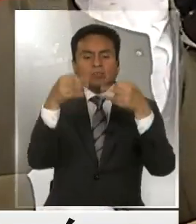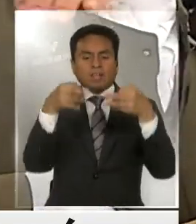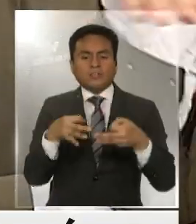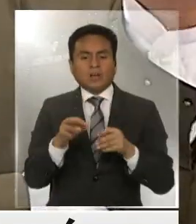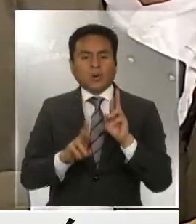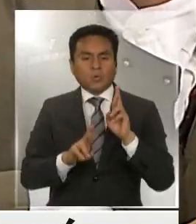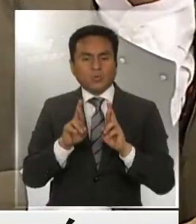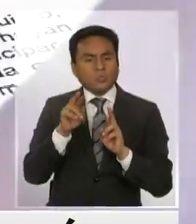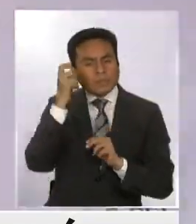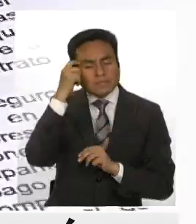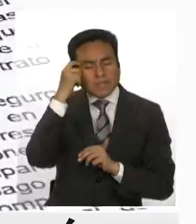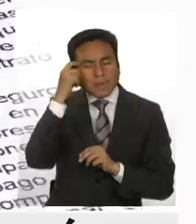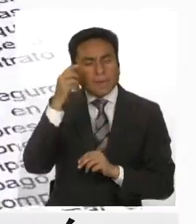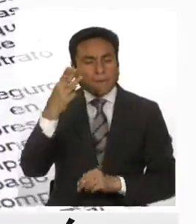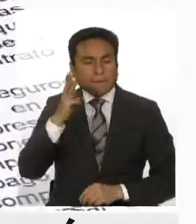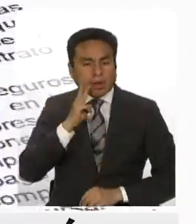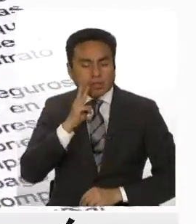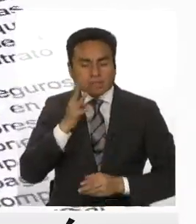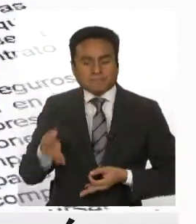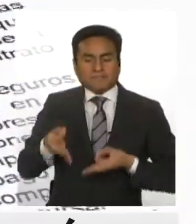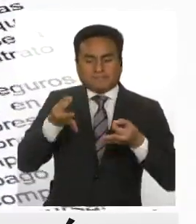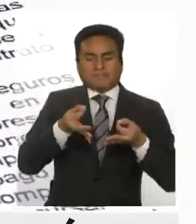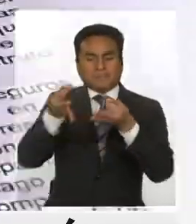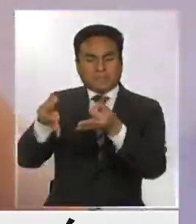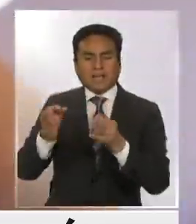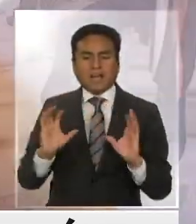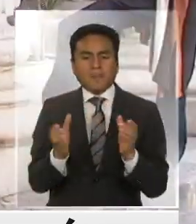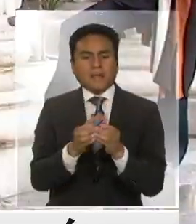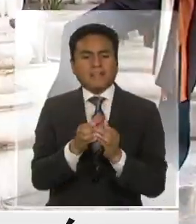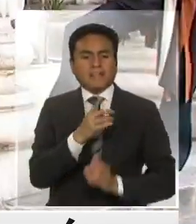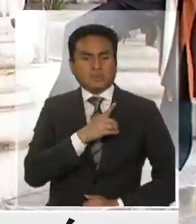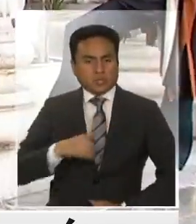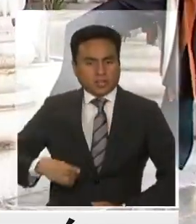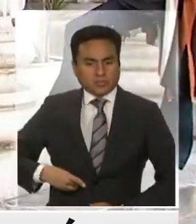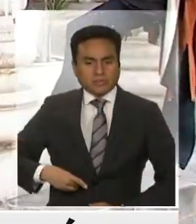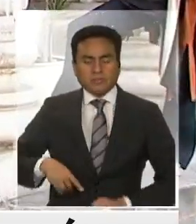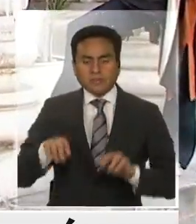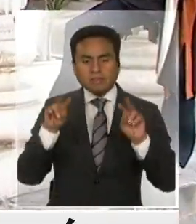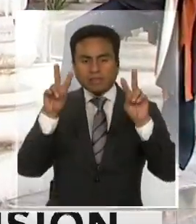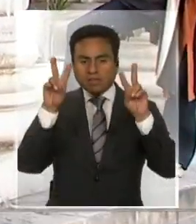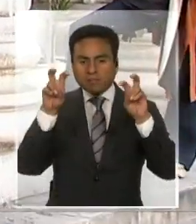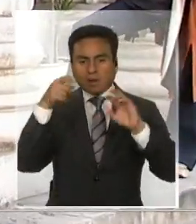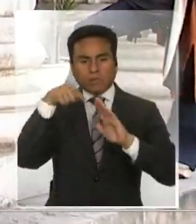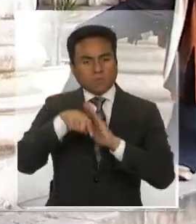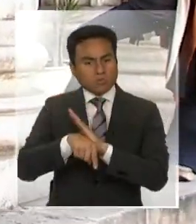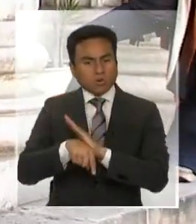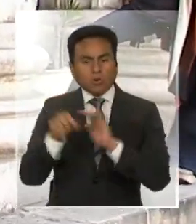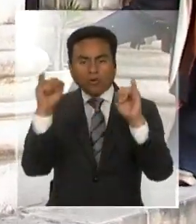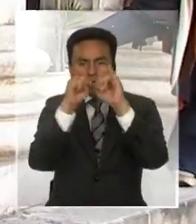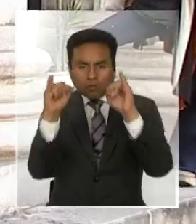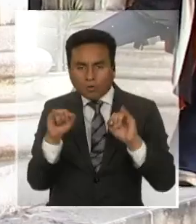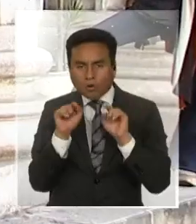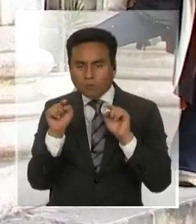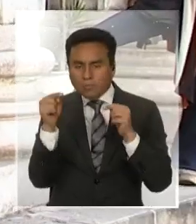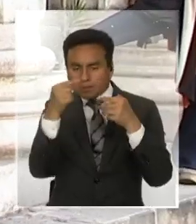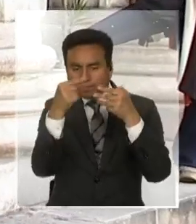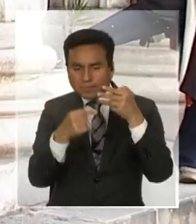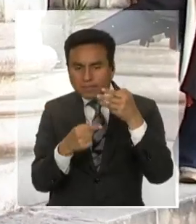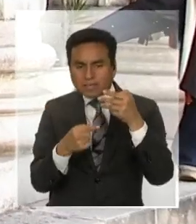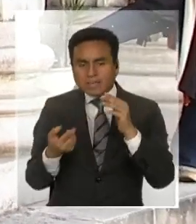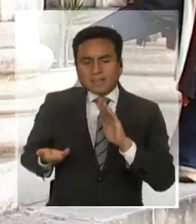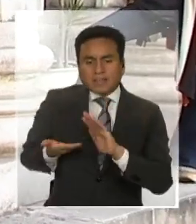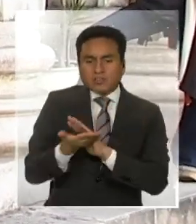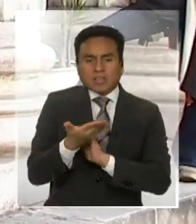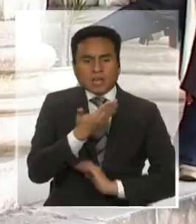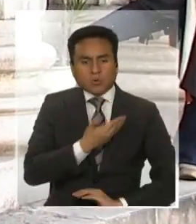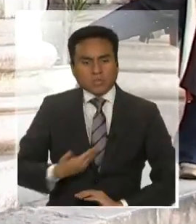todos, que el miércoles se despache a las salas de la Cámara de Diputados. El tema no es de fondo, es de forma, porque las indicaciones